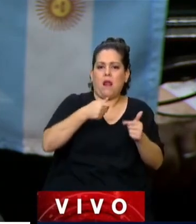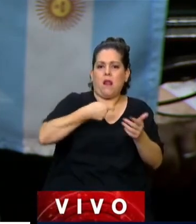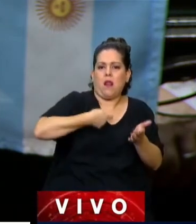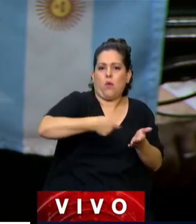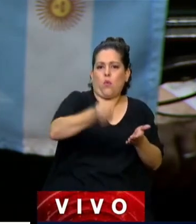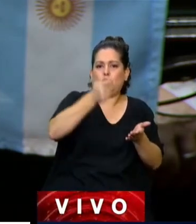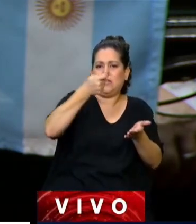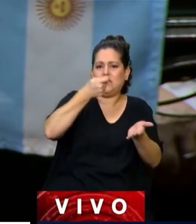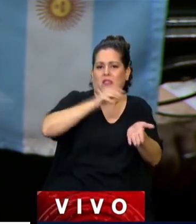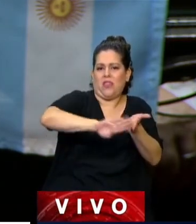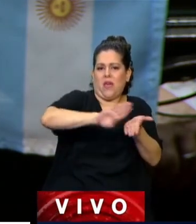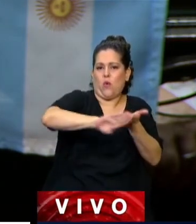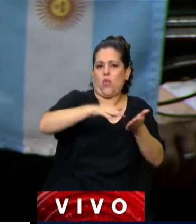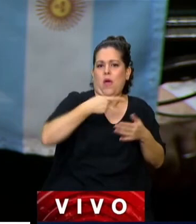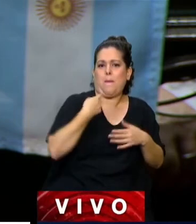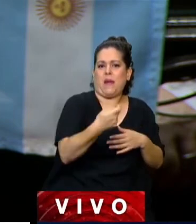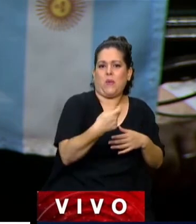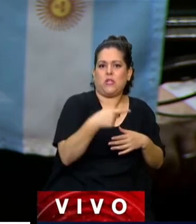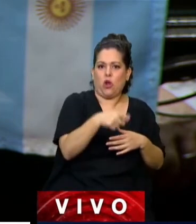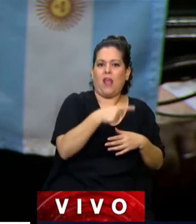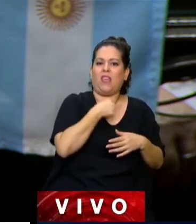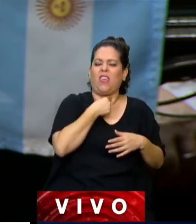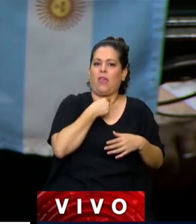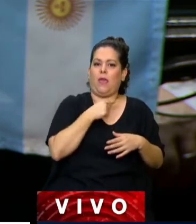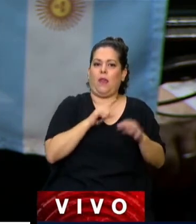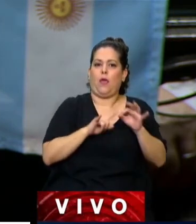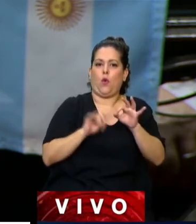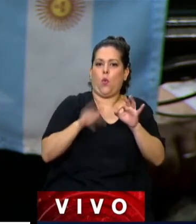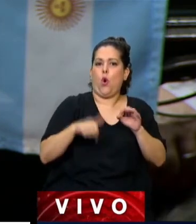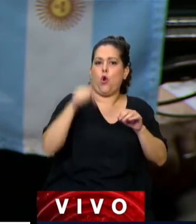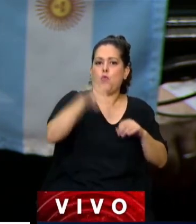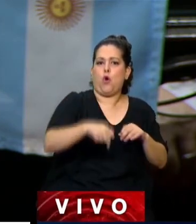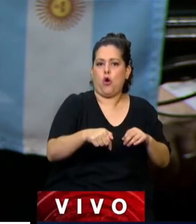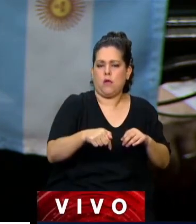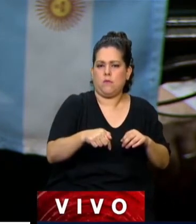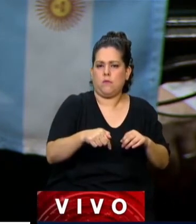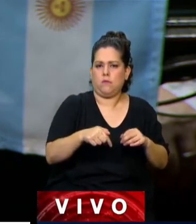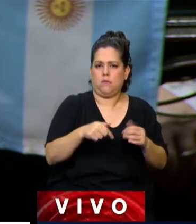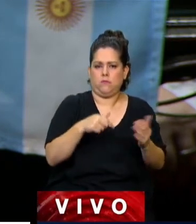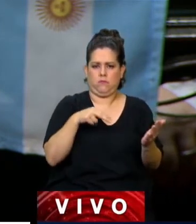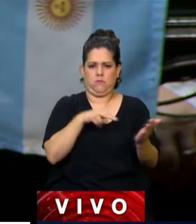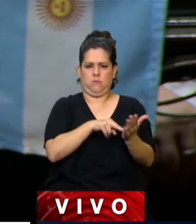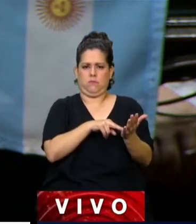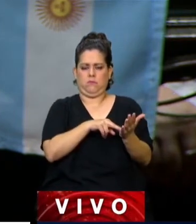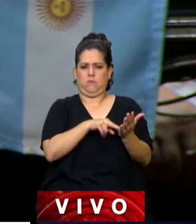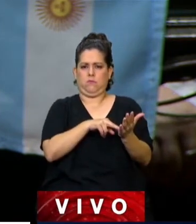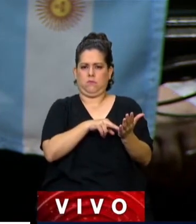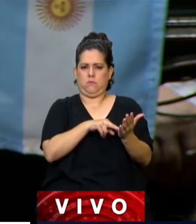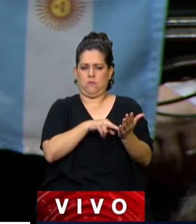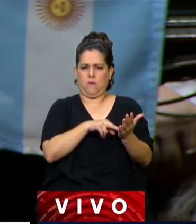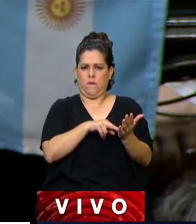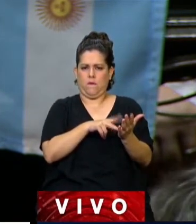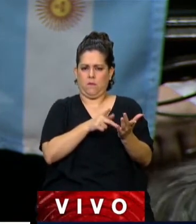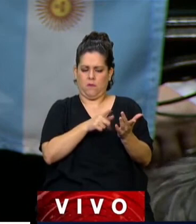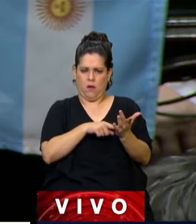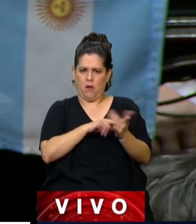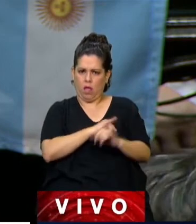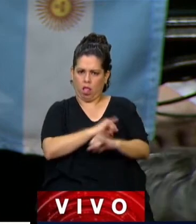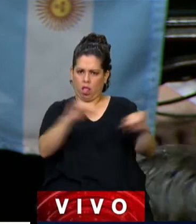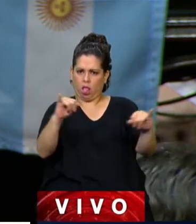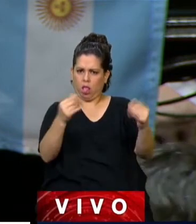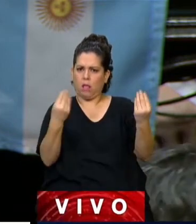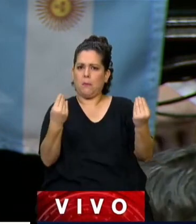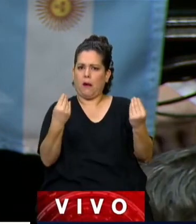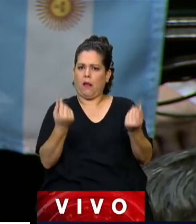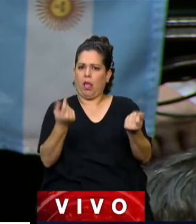Lo que hubo a partir de la mañana de hoy fue un fuerte ejercicio de presión para que aquellos que nos